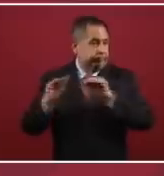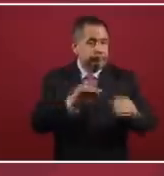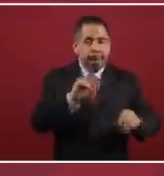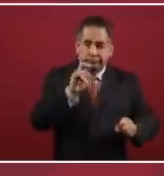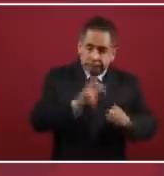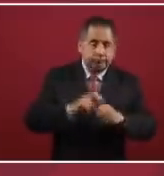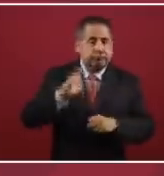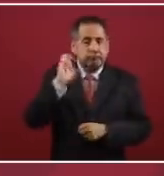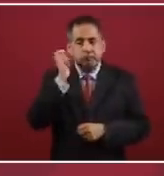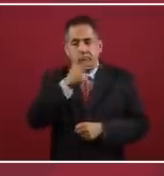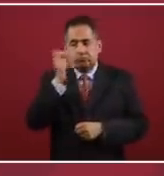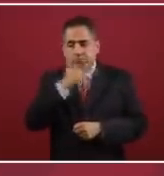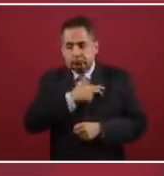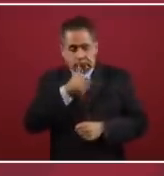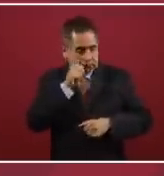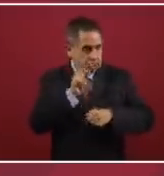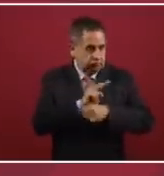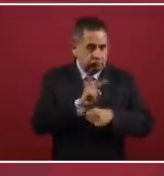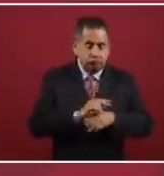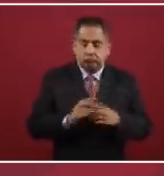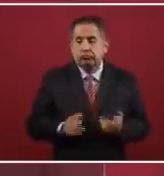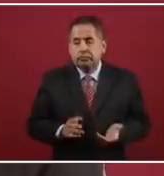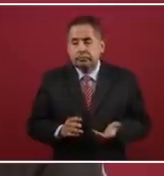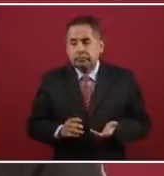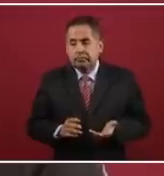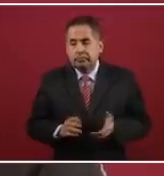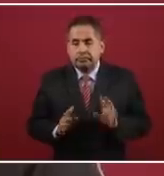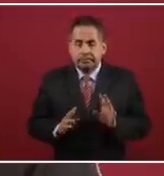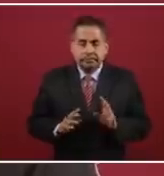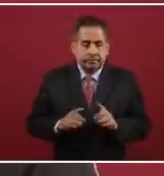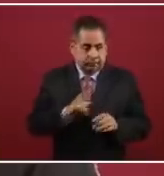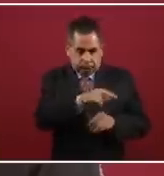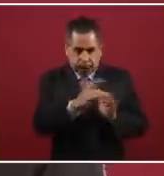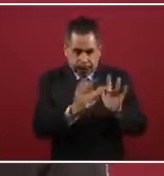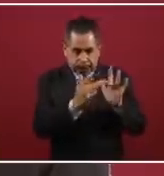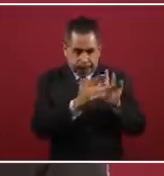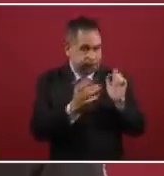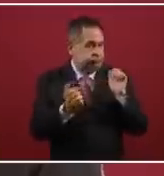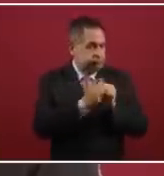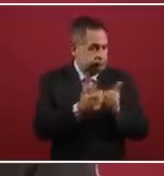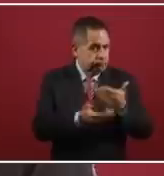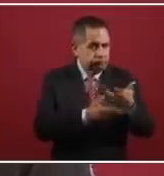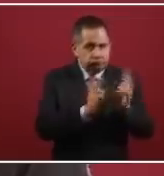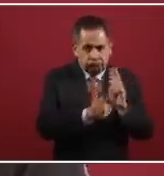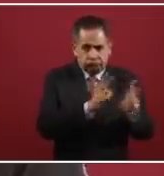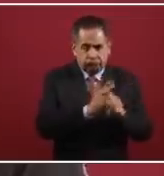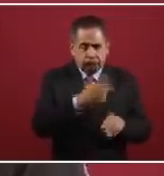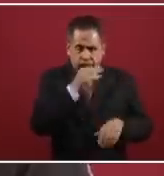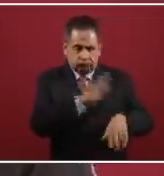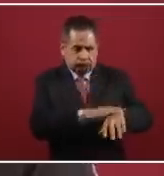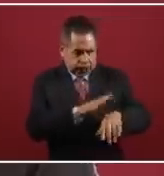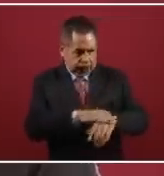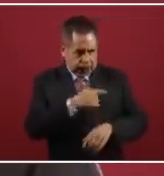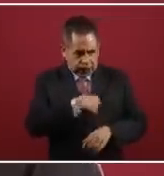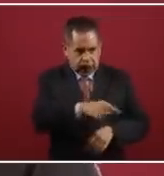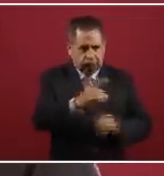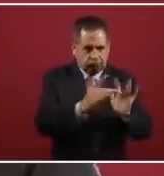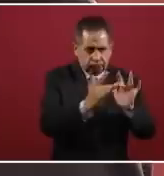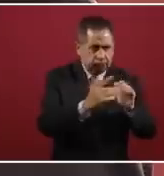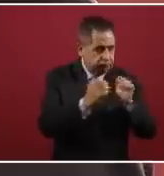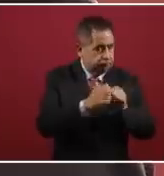Chihuahua. O sea, les diría que lo busquen, que le hagan este planteamiento y desde